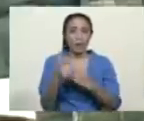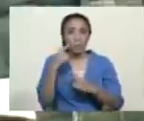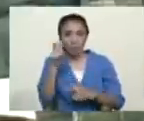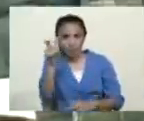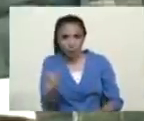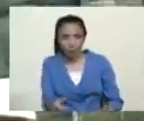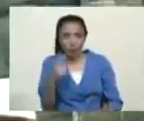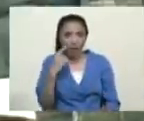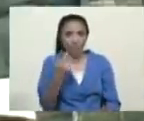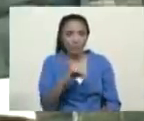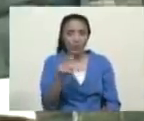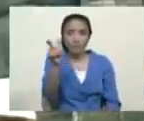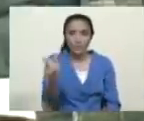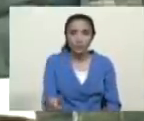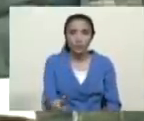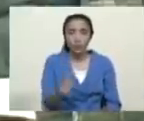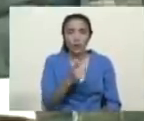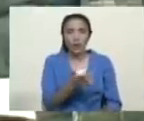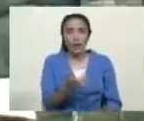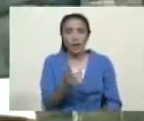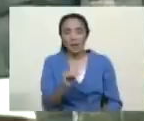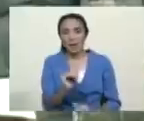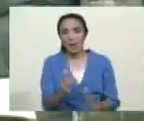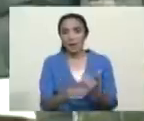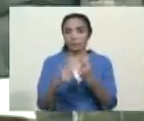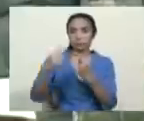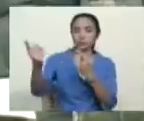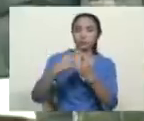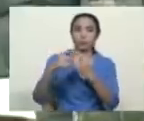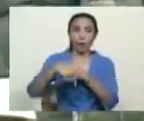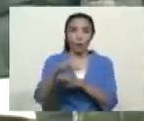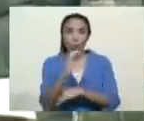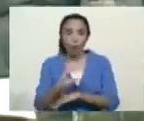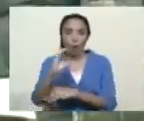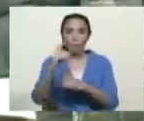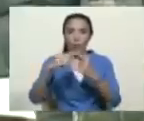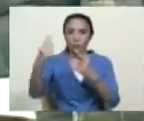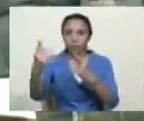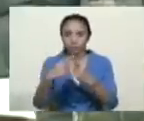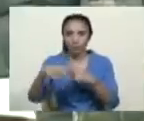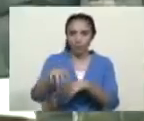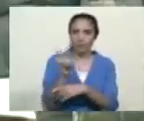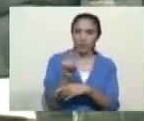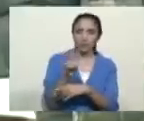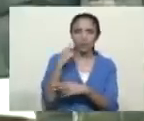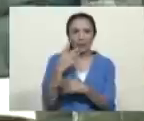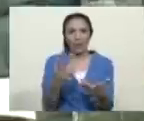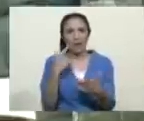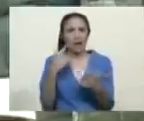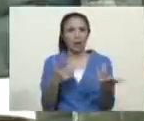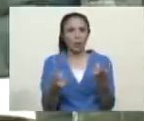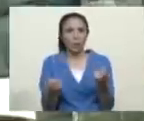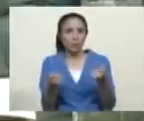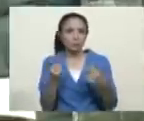personas que iban de Colombia a Venezuela provocando al ejército